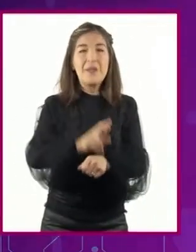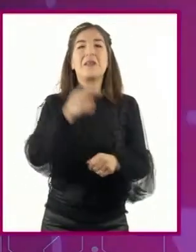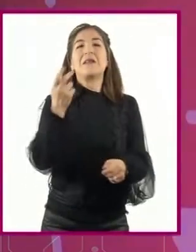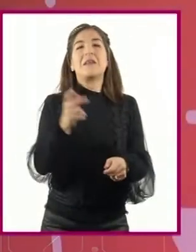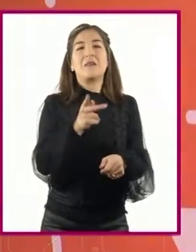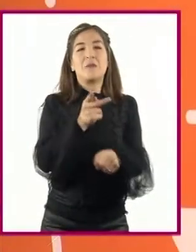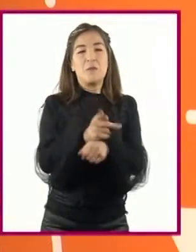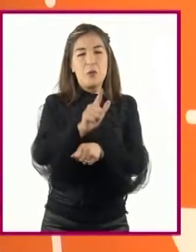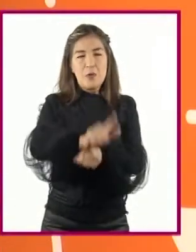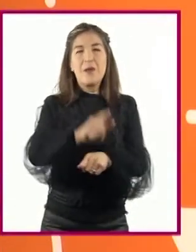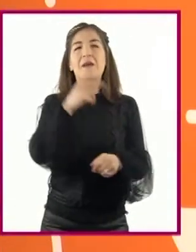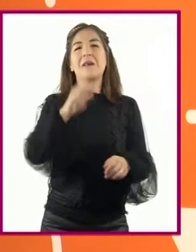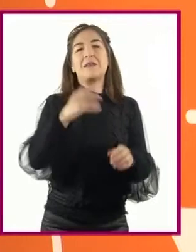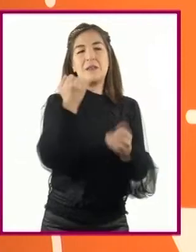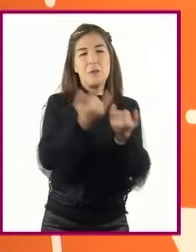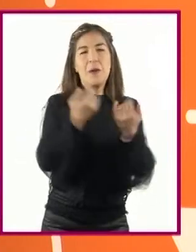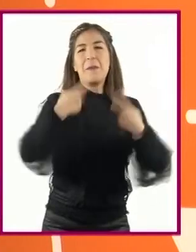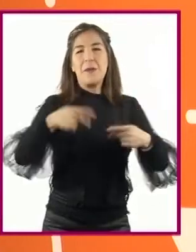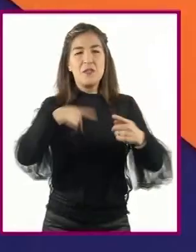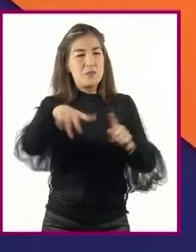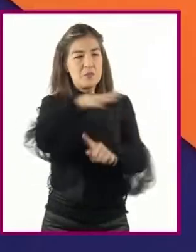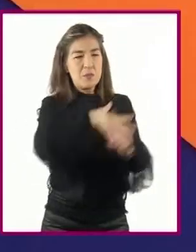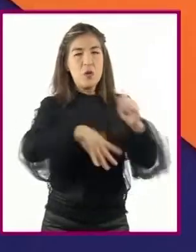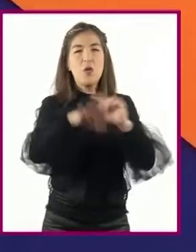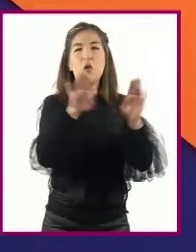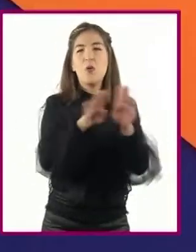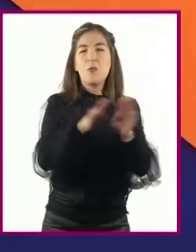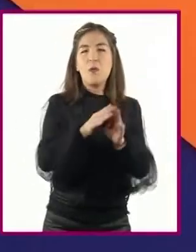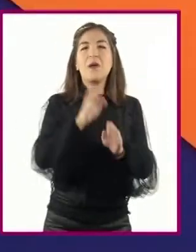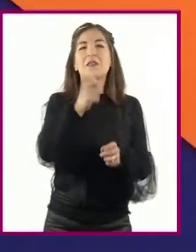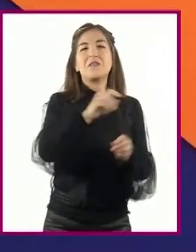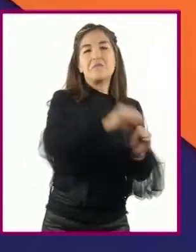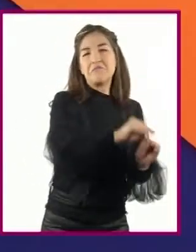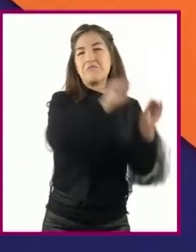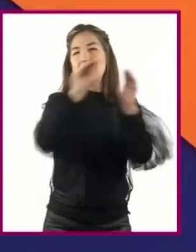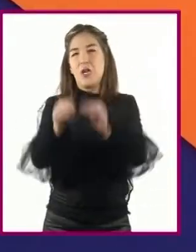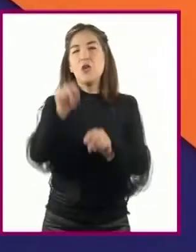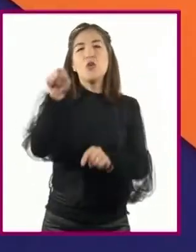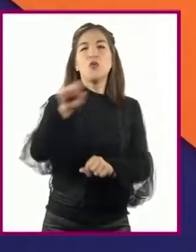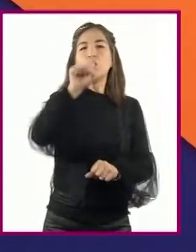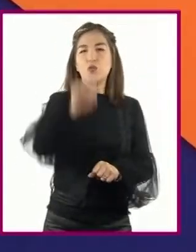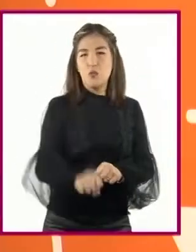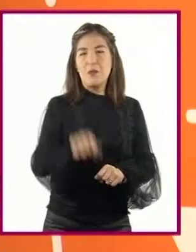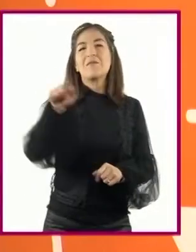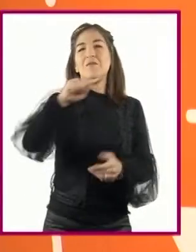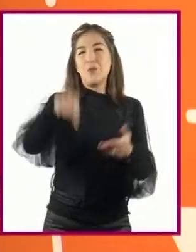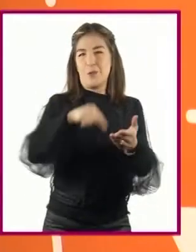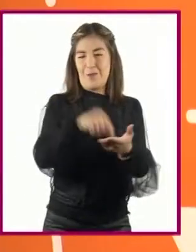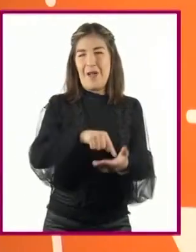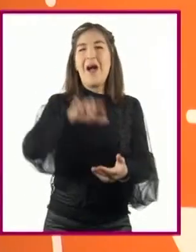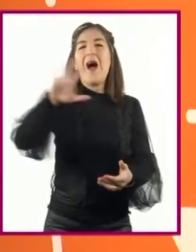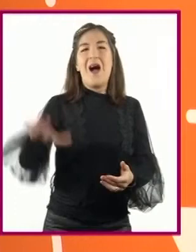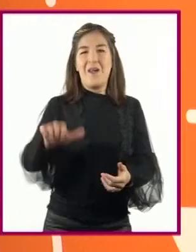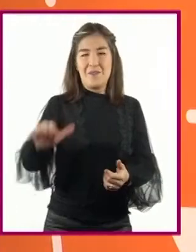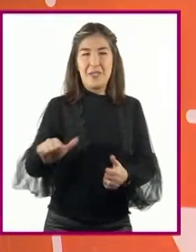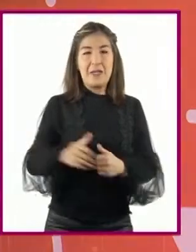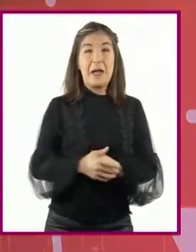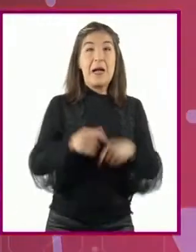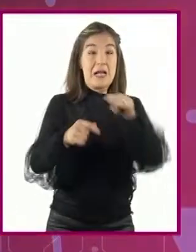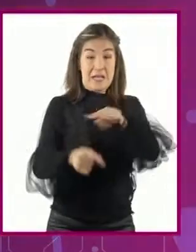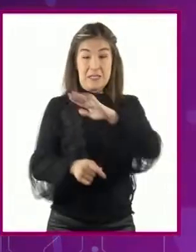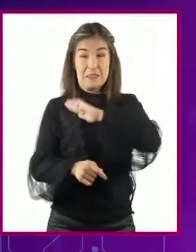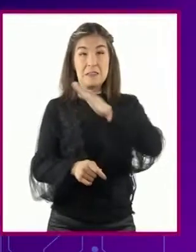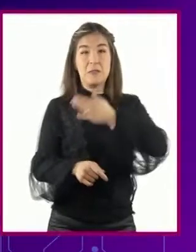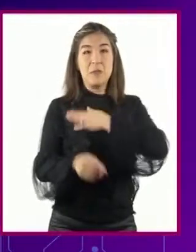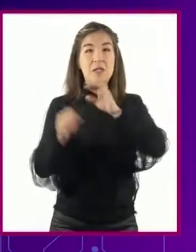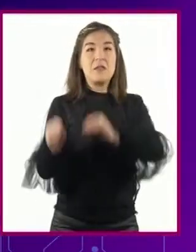diferentes de comercio. Los portugueses fueron hacia el sur, la zona de África, y los españoles